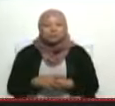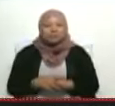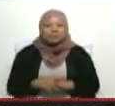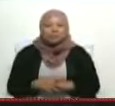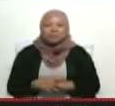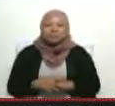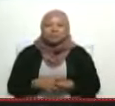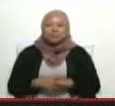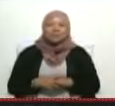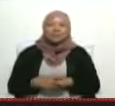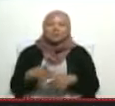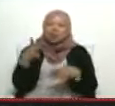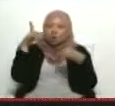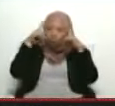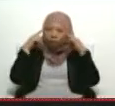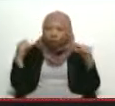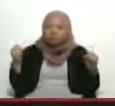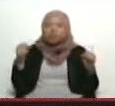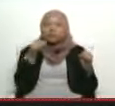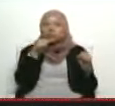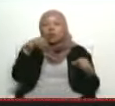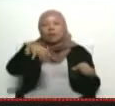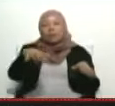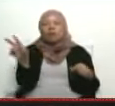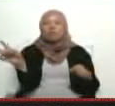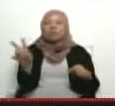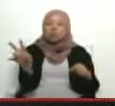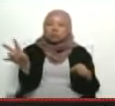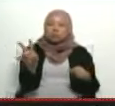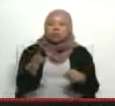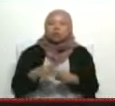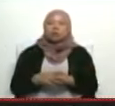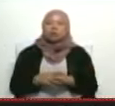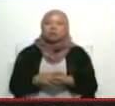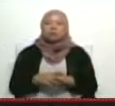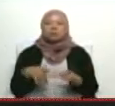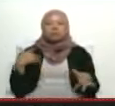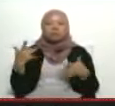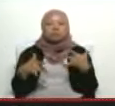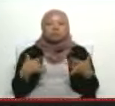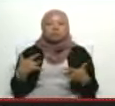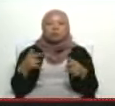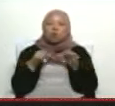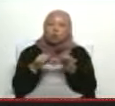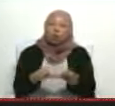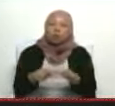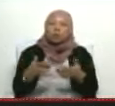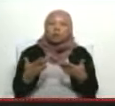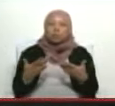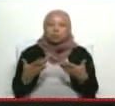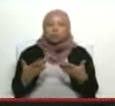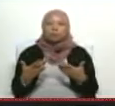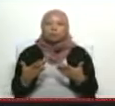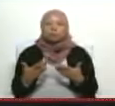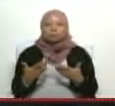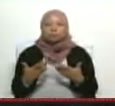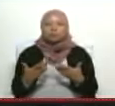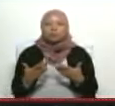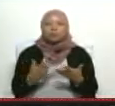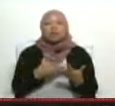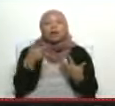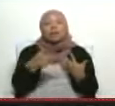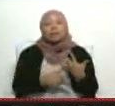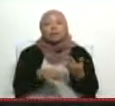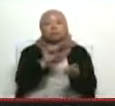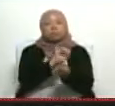los cuerpos de inteligencia del Estado venezolano actuaron con tiempo, los capturan